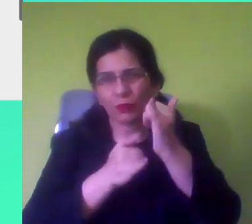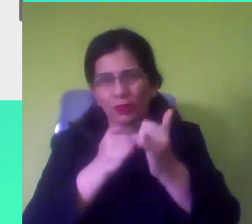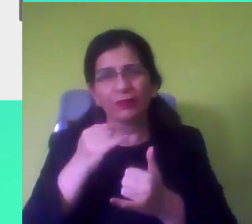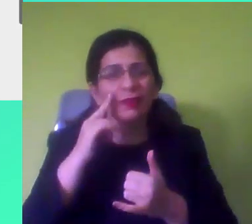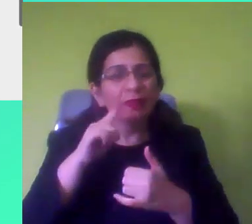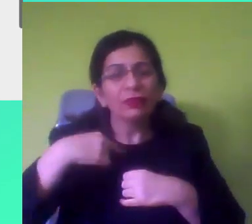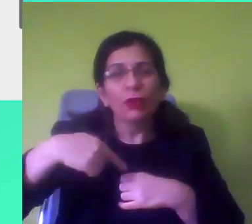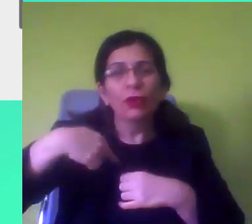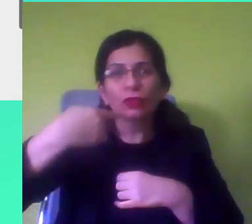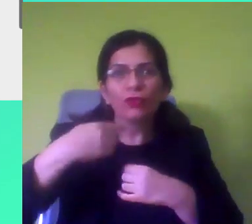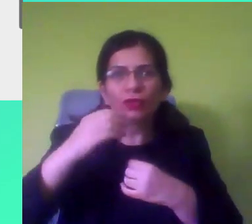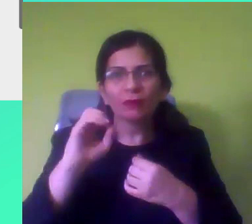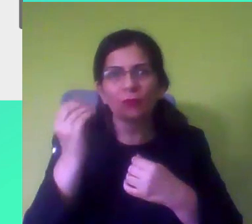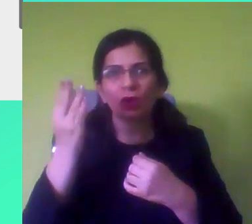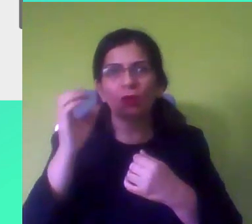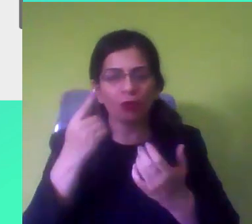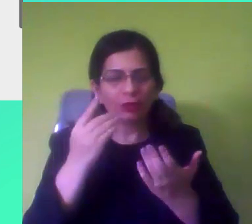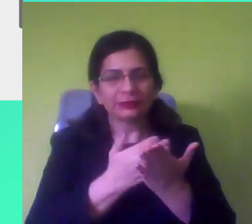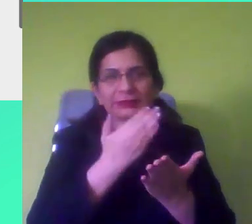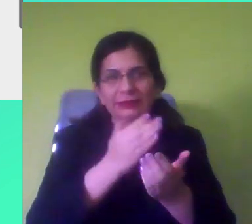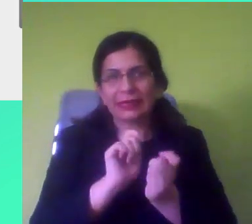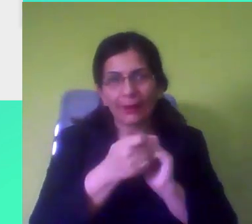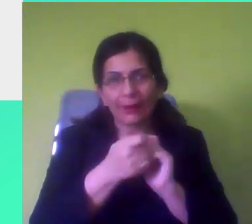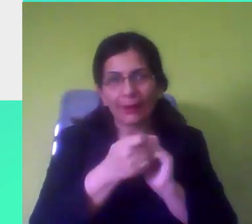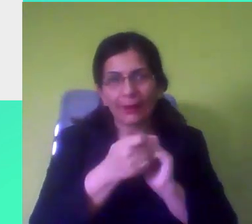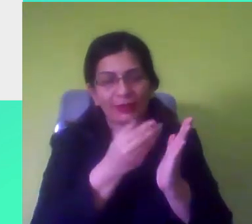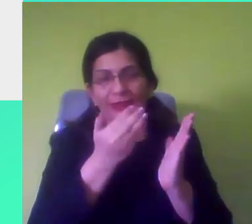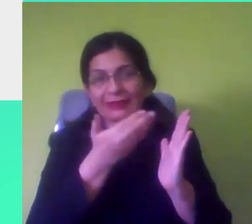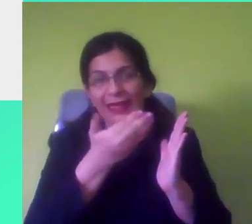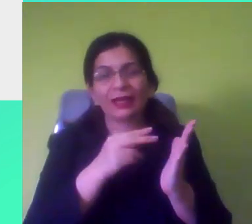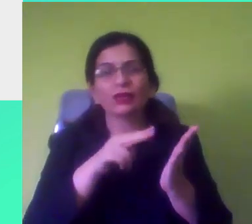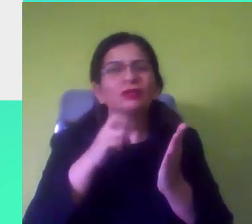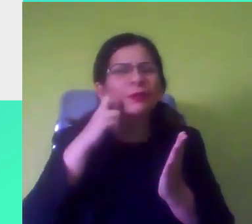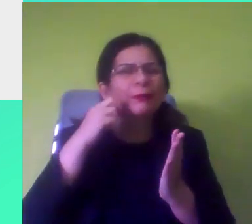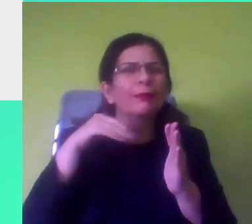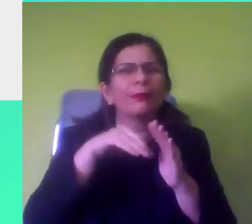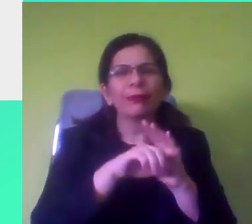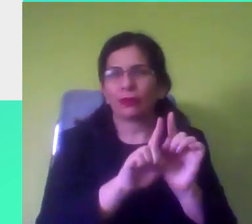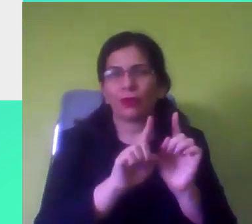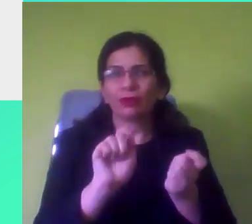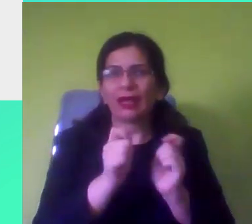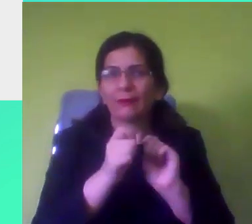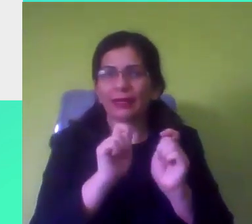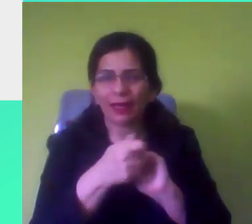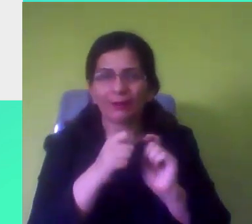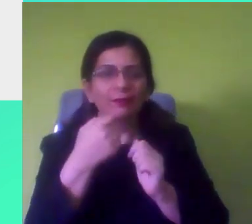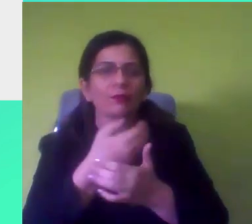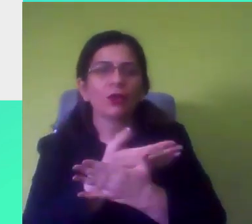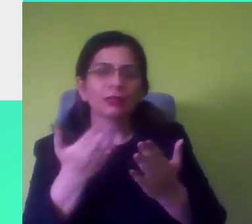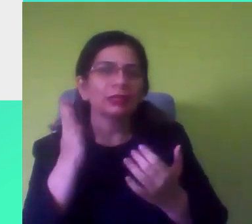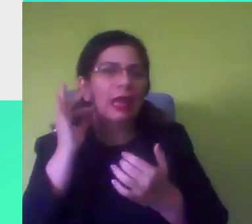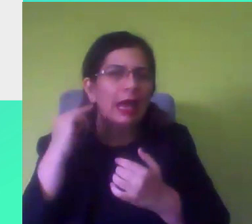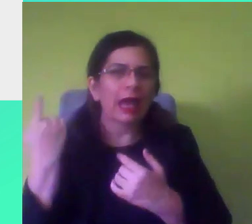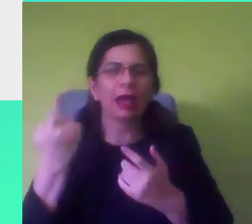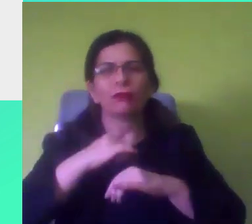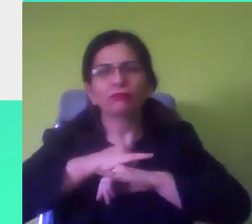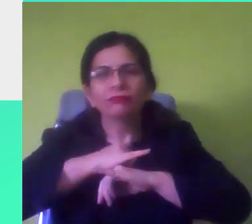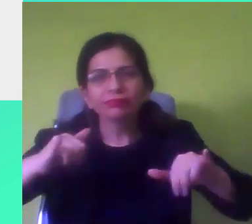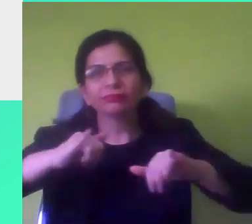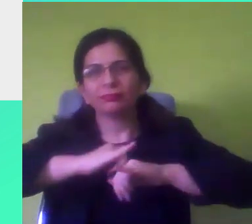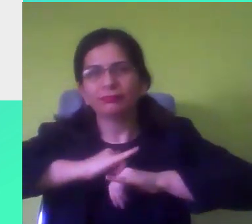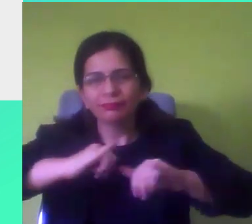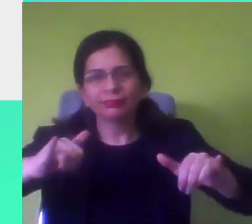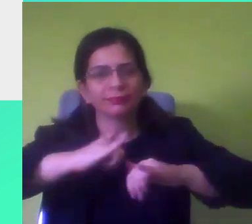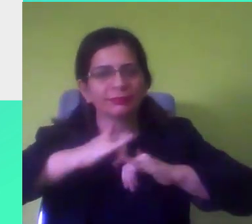medida que el inventario va generando, sobre todo noticias más generadas a la